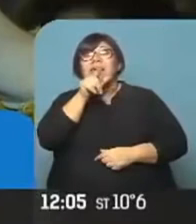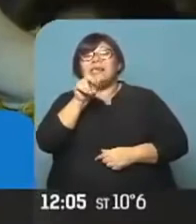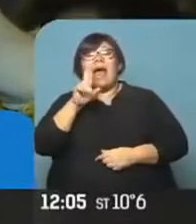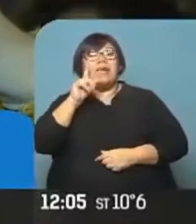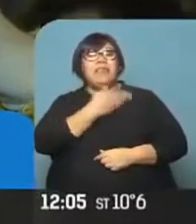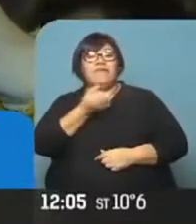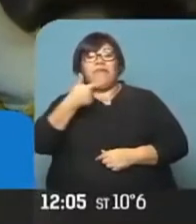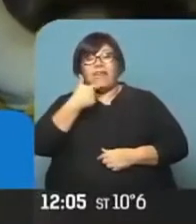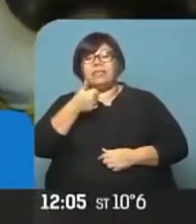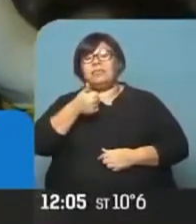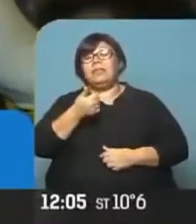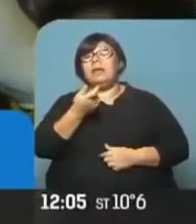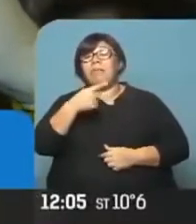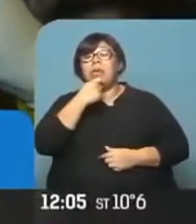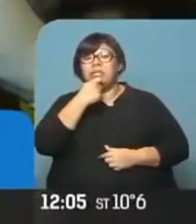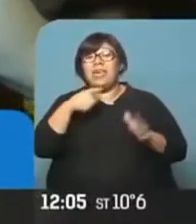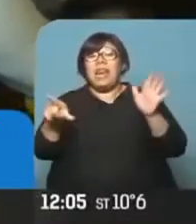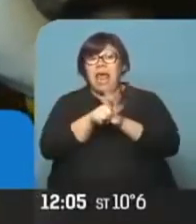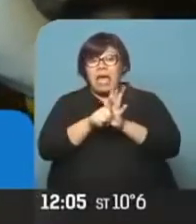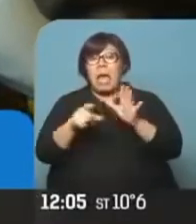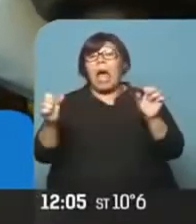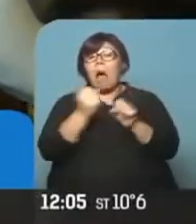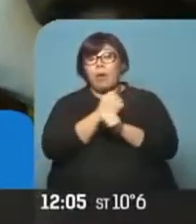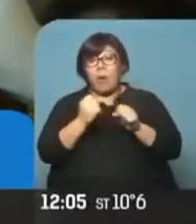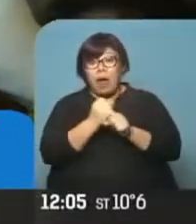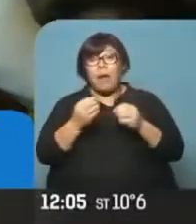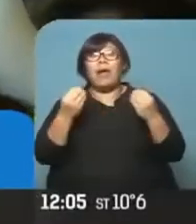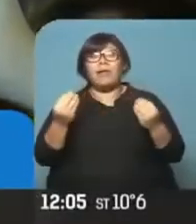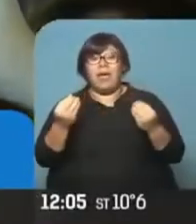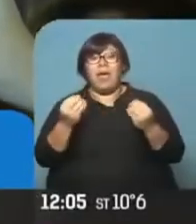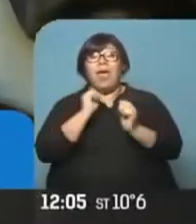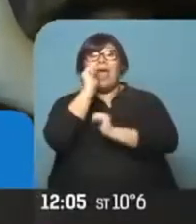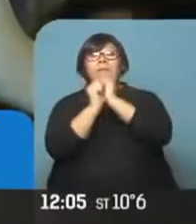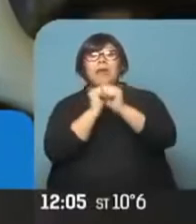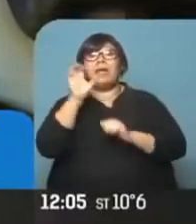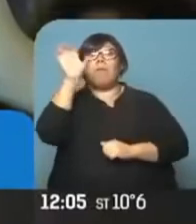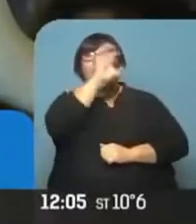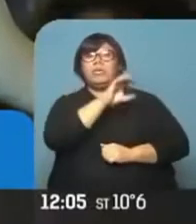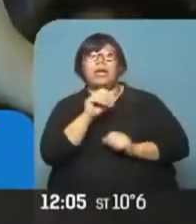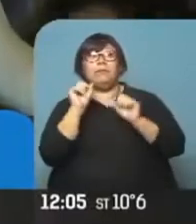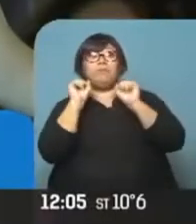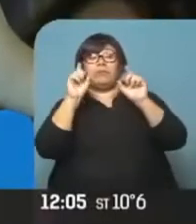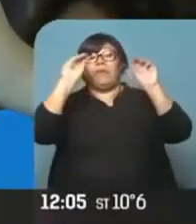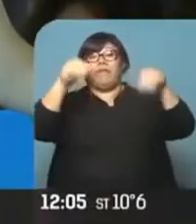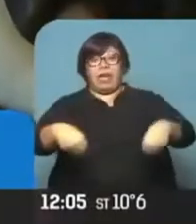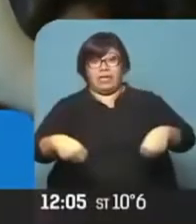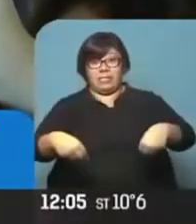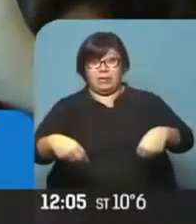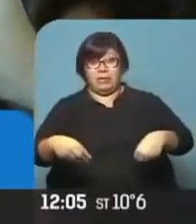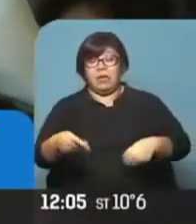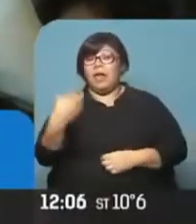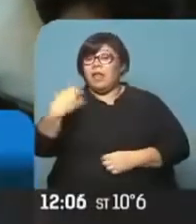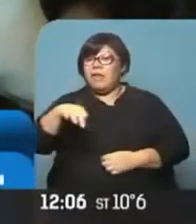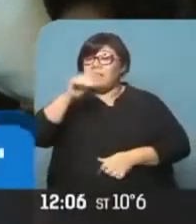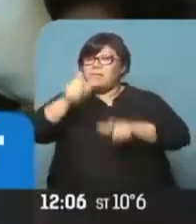fuesen acordes a el incremento del digamos de la tasa de variación salarial para los